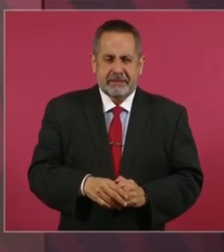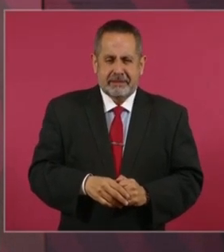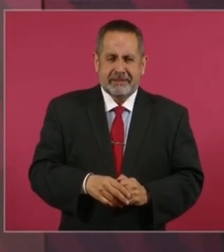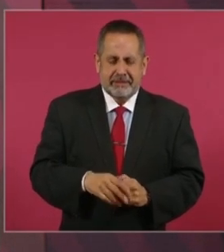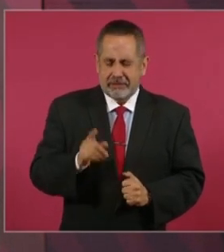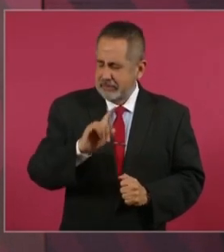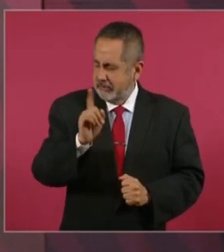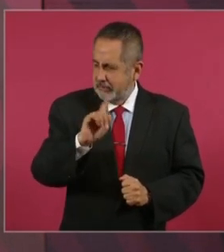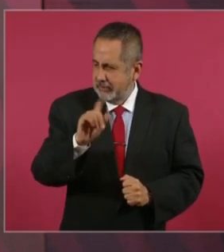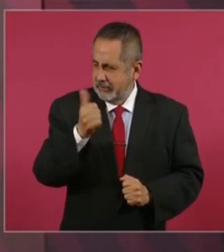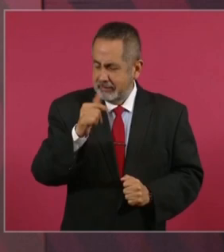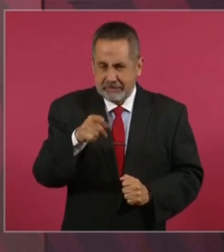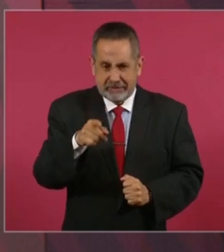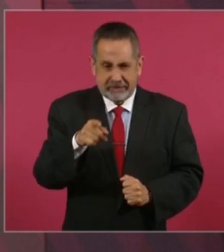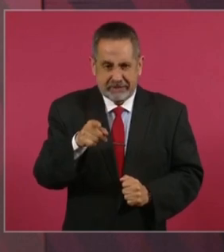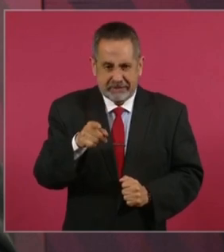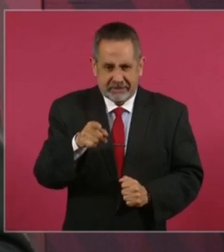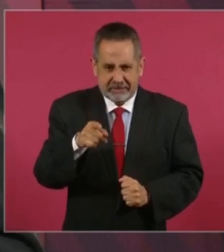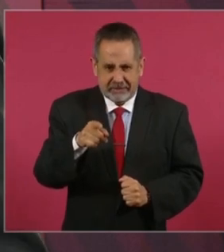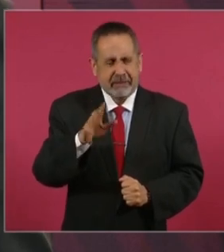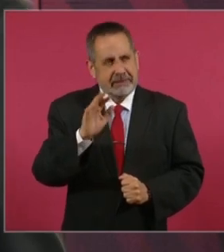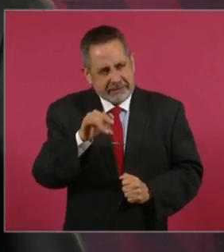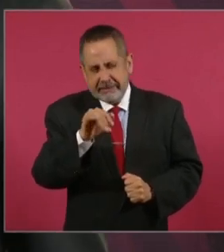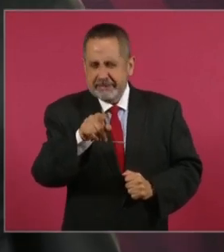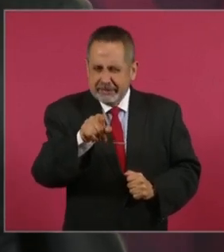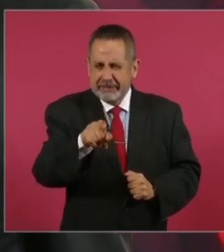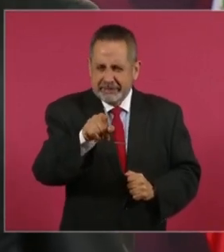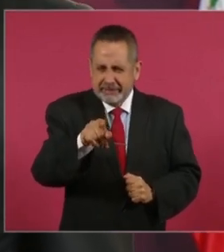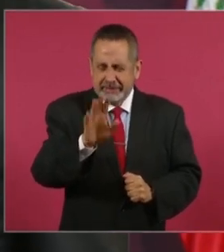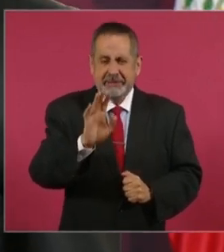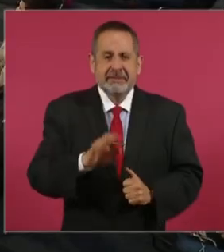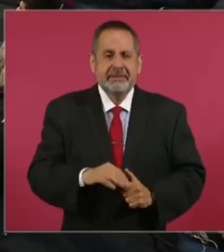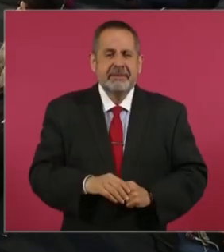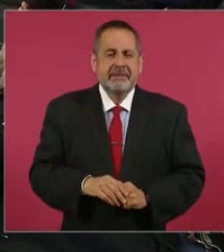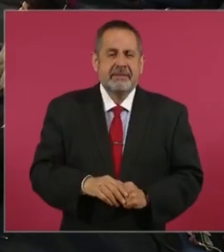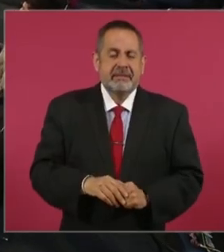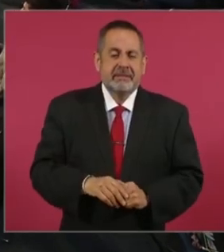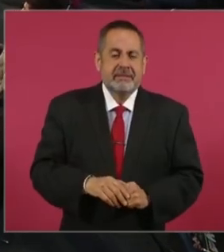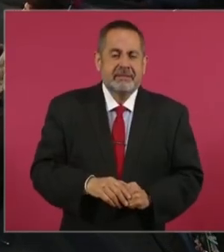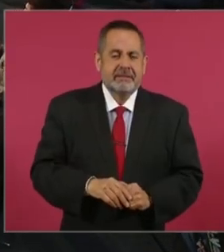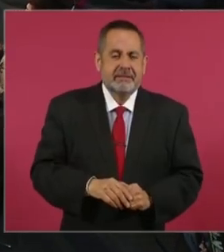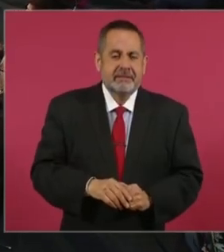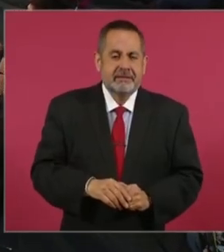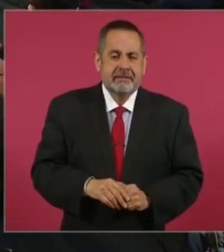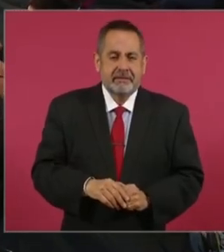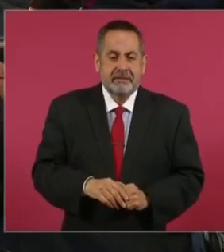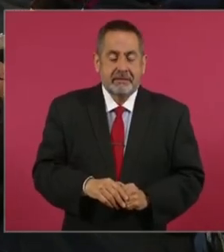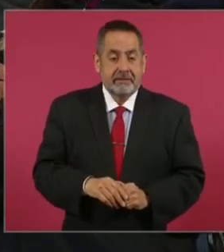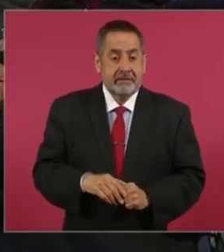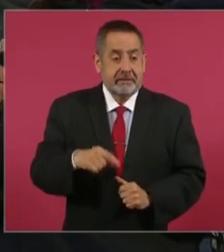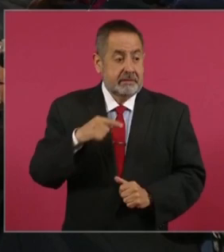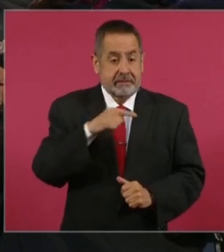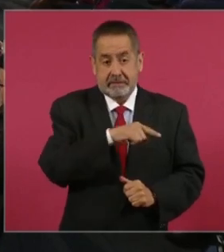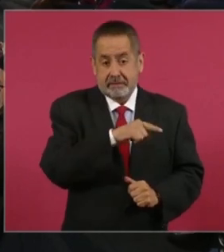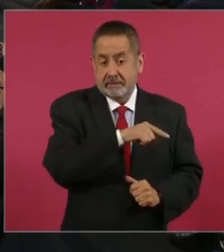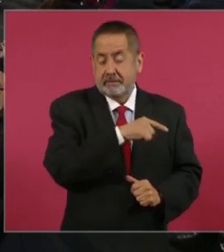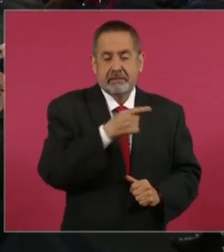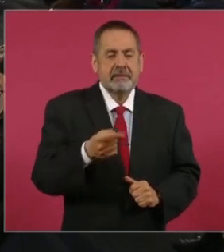No, sí, así, así. Y acababan de llevar